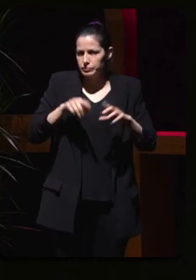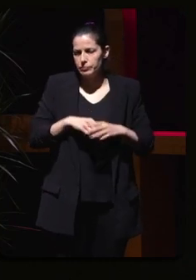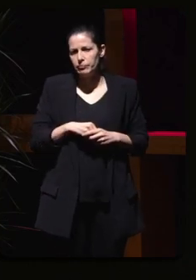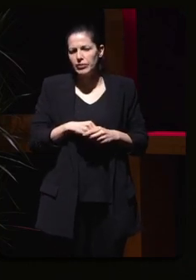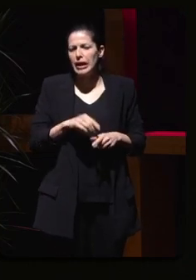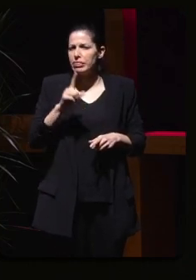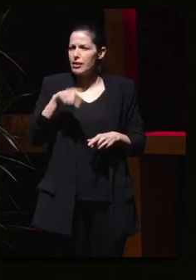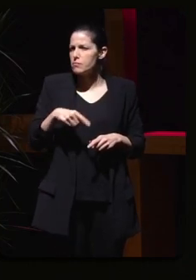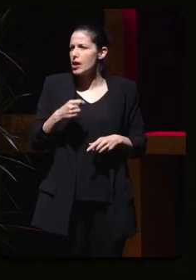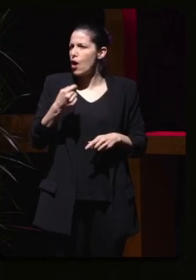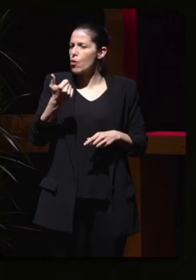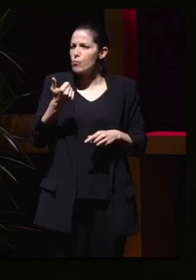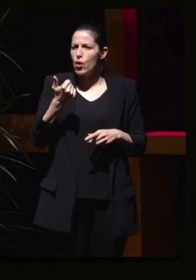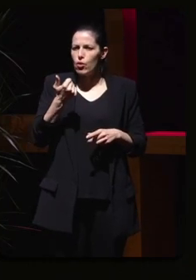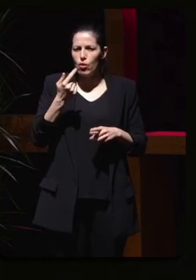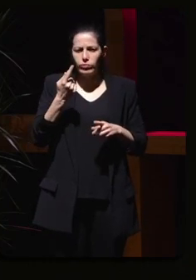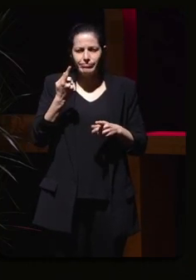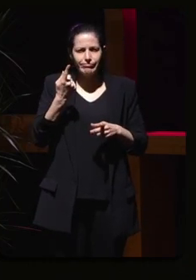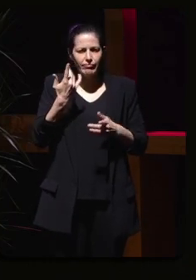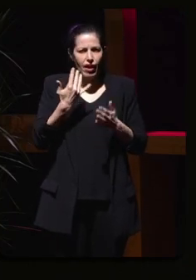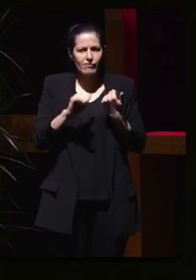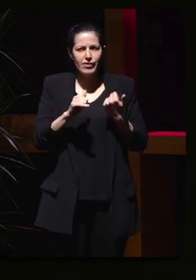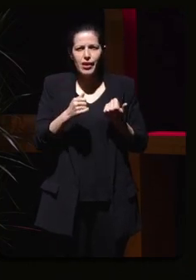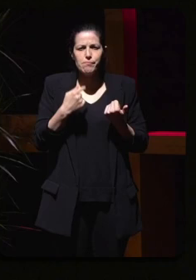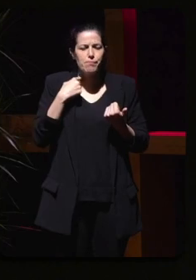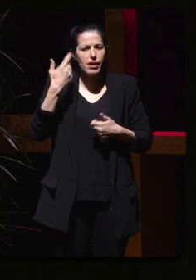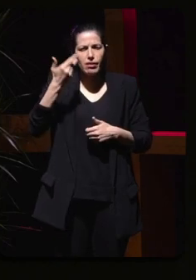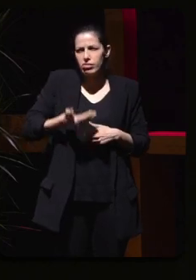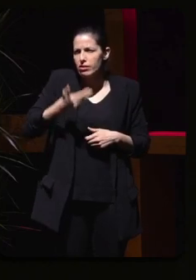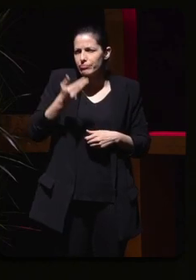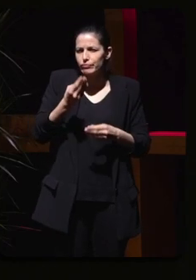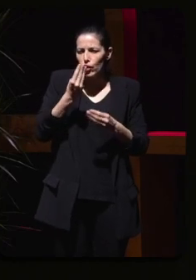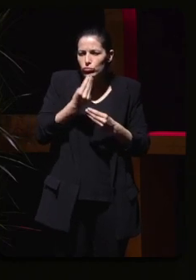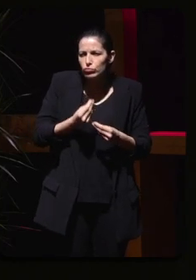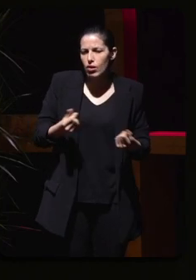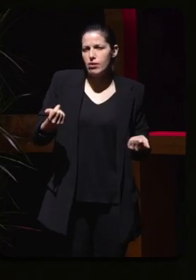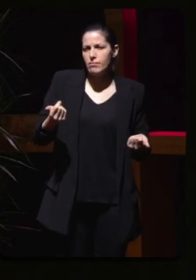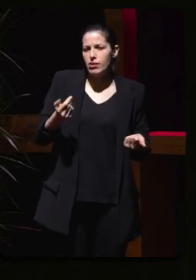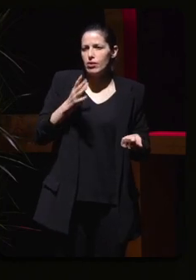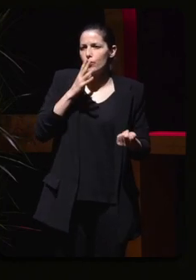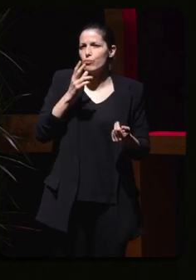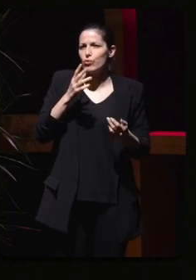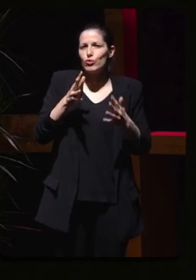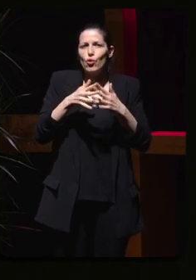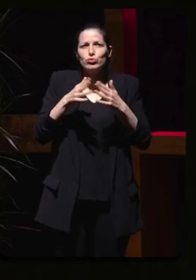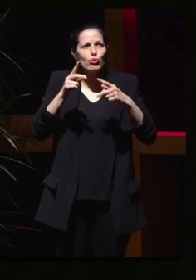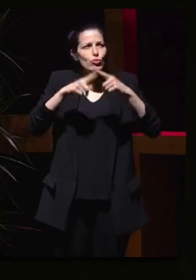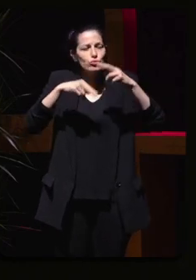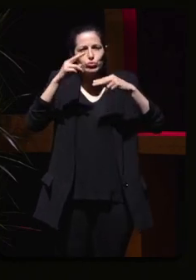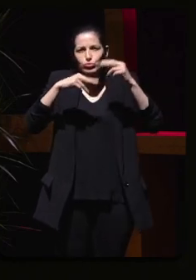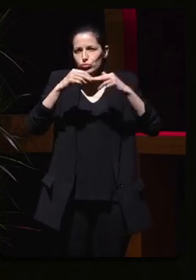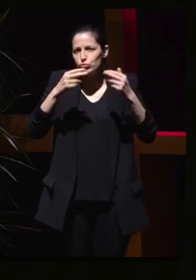ha ido descafeinando, como en tantas otras, en tantos otros aspectos, ¿no?, de la construcción social, se ha ido